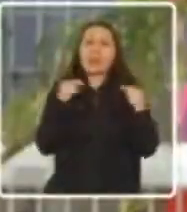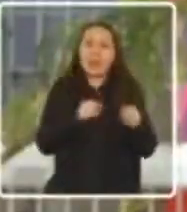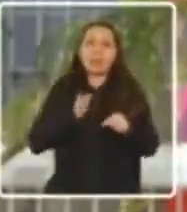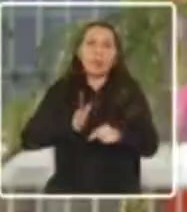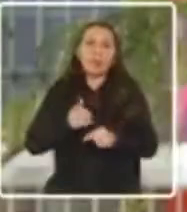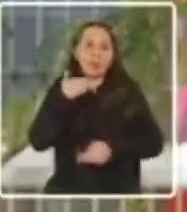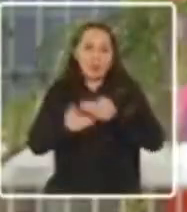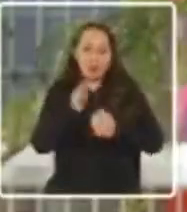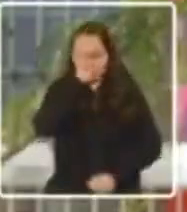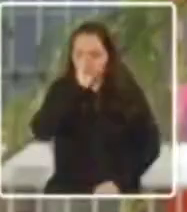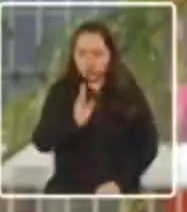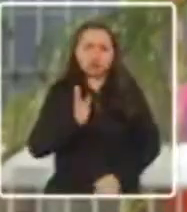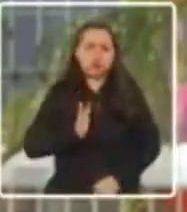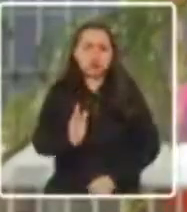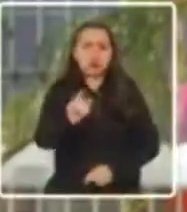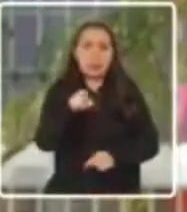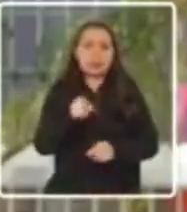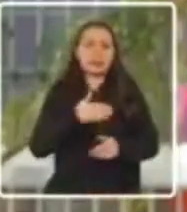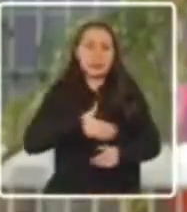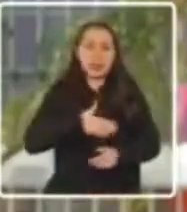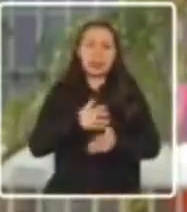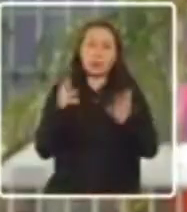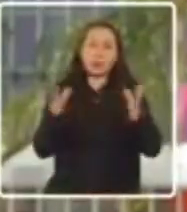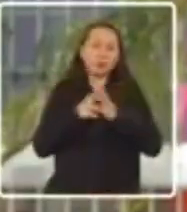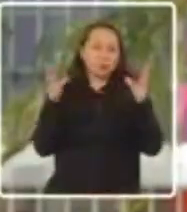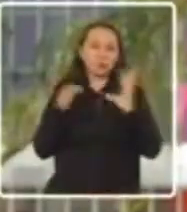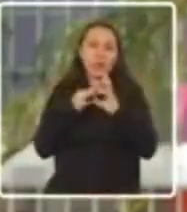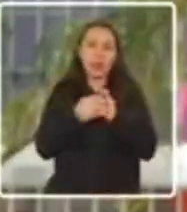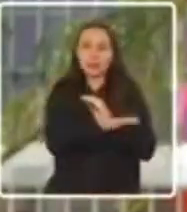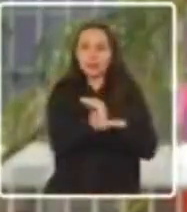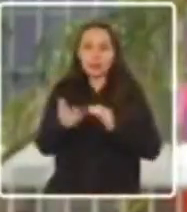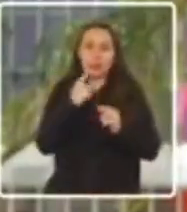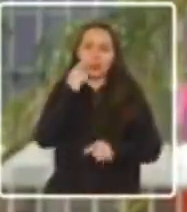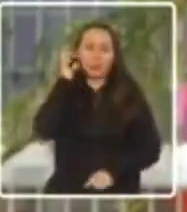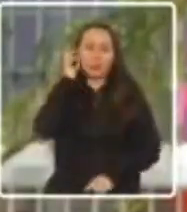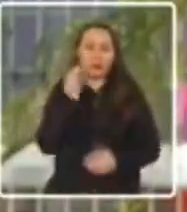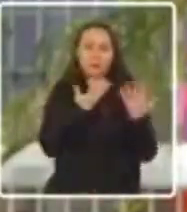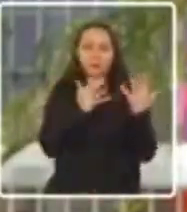vamos a seguir avanzando firmes en esa dirección. Muchísimas gracias a todos y a todas.